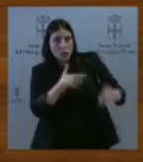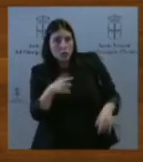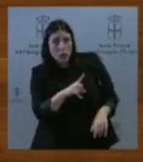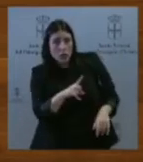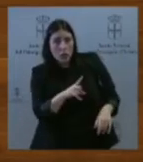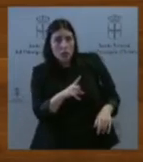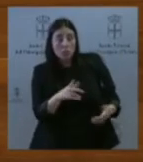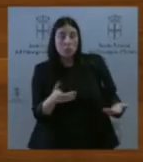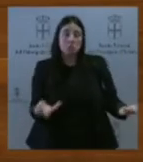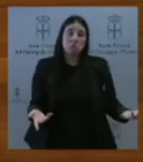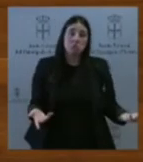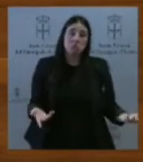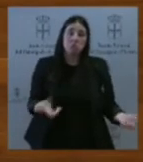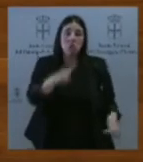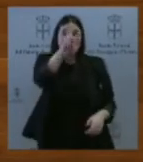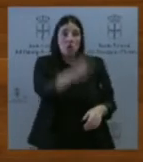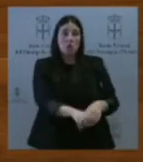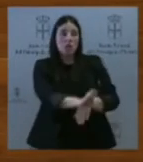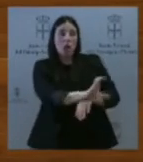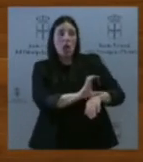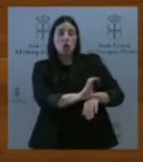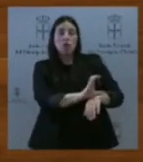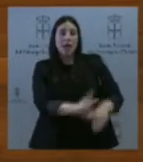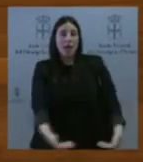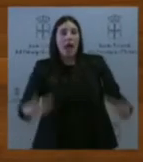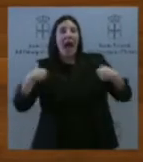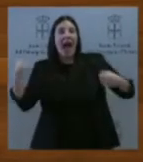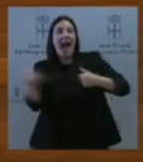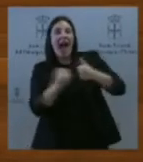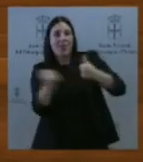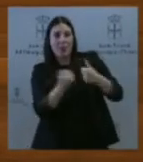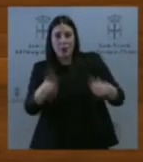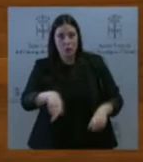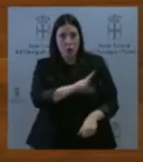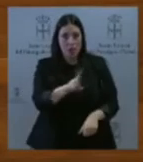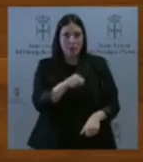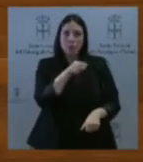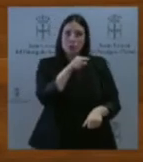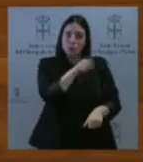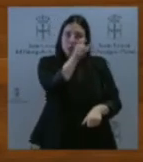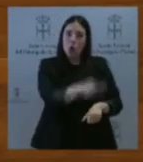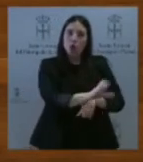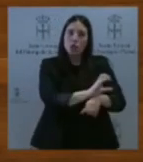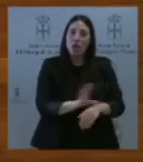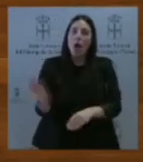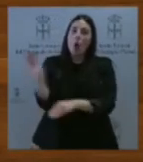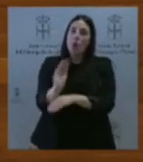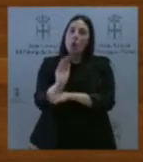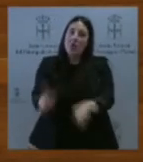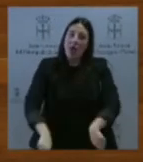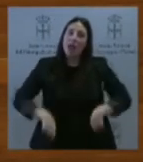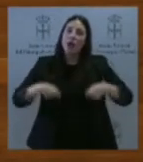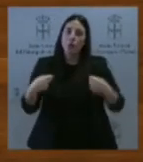corte. Yo quiero pensar que usted es la consejera de los espacios para la colectividad. Y espero que no sea la consejera defensora de Alfredo